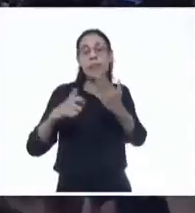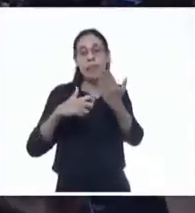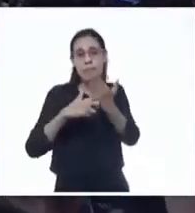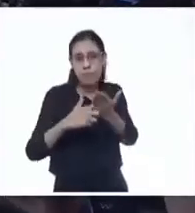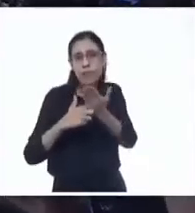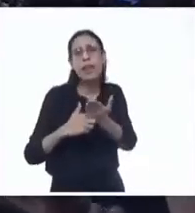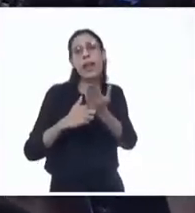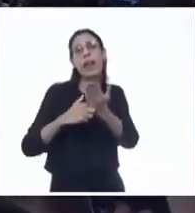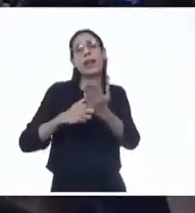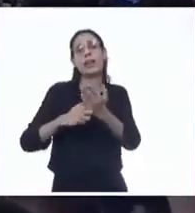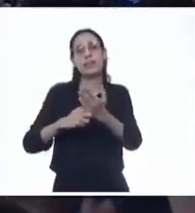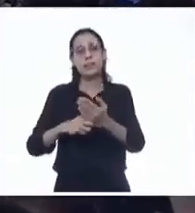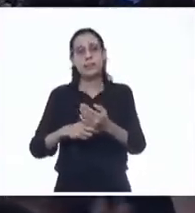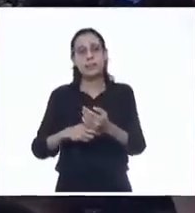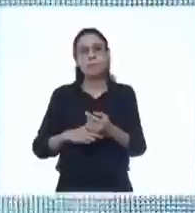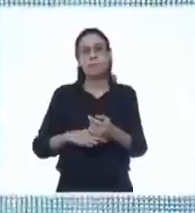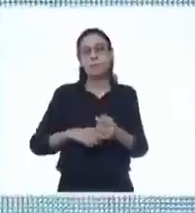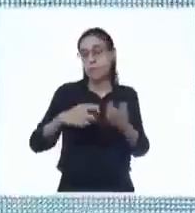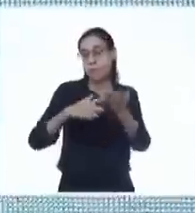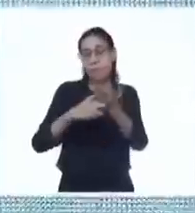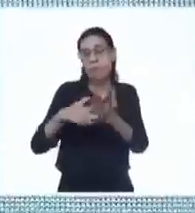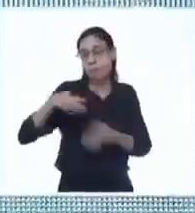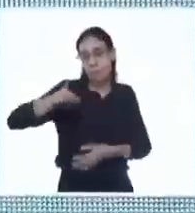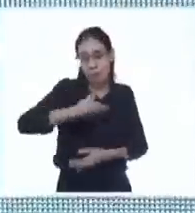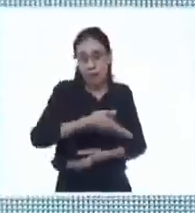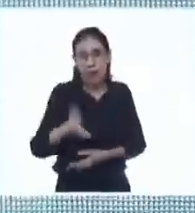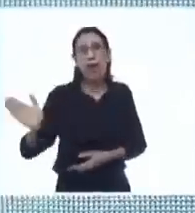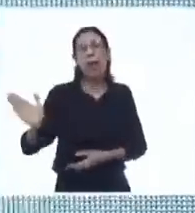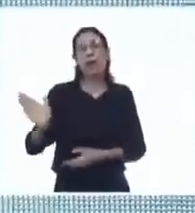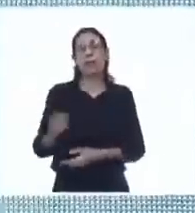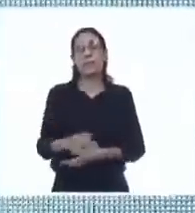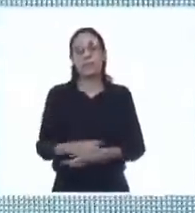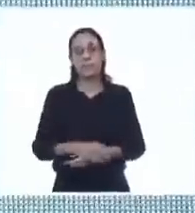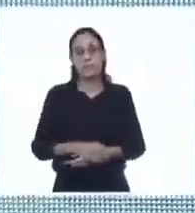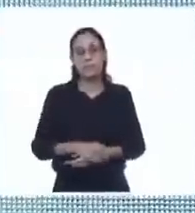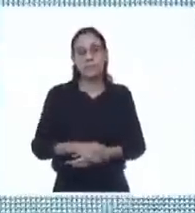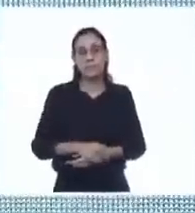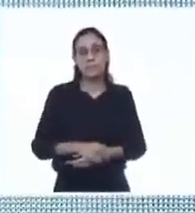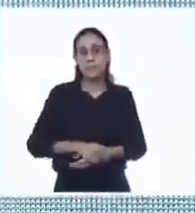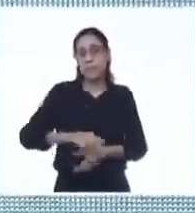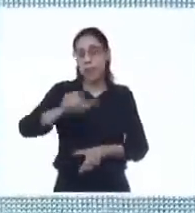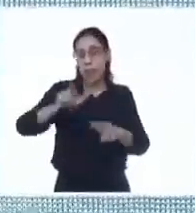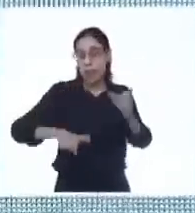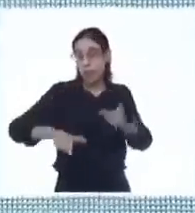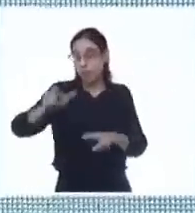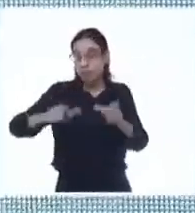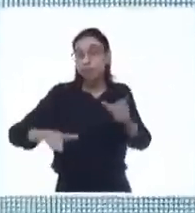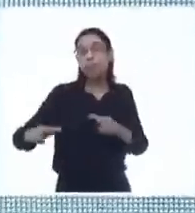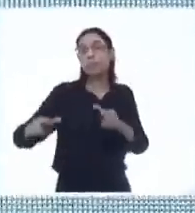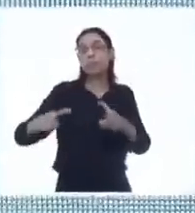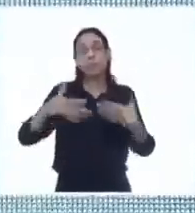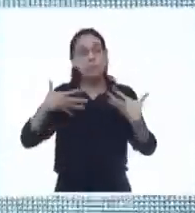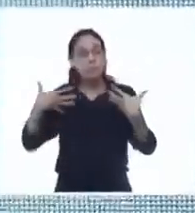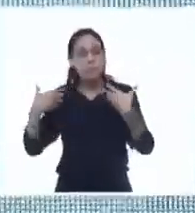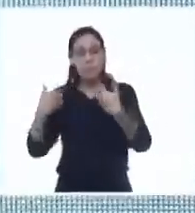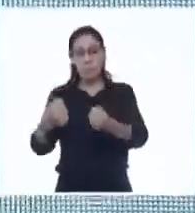a los fiscales generales, a los simpatizantes